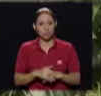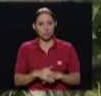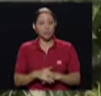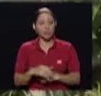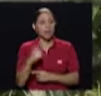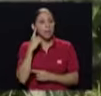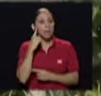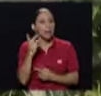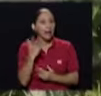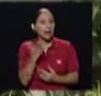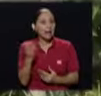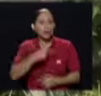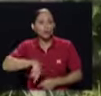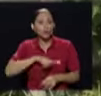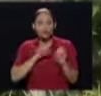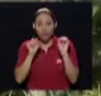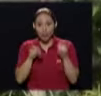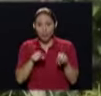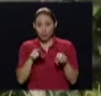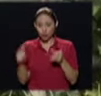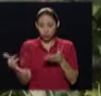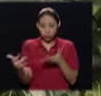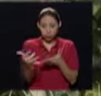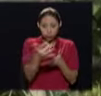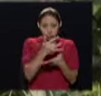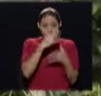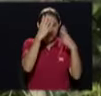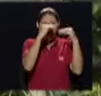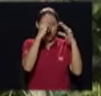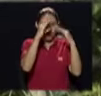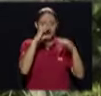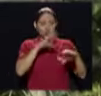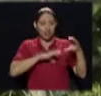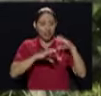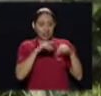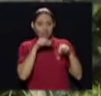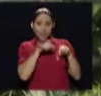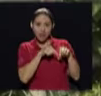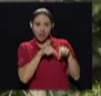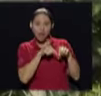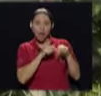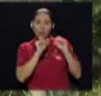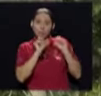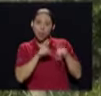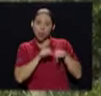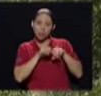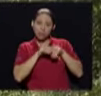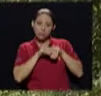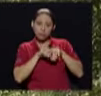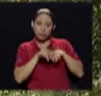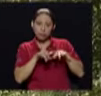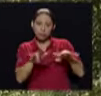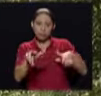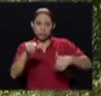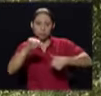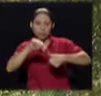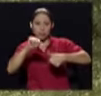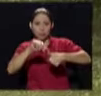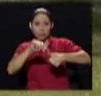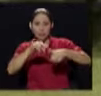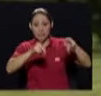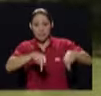¿Para qué podemos llevar esta información científica a la población de América